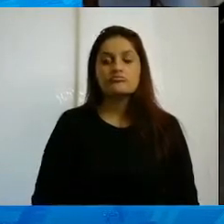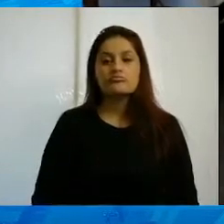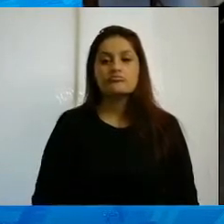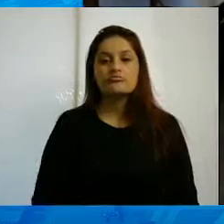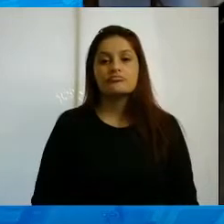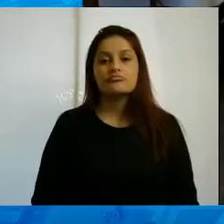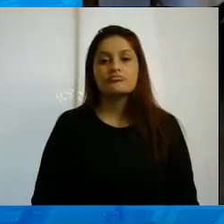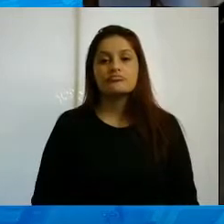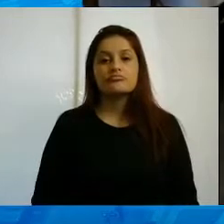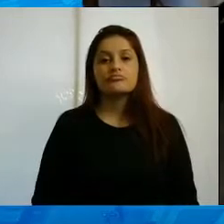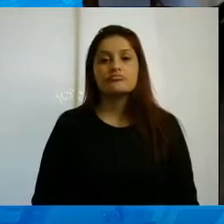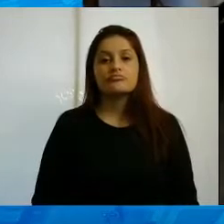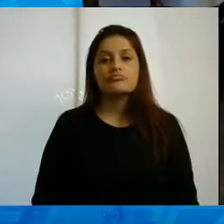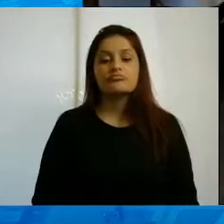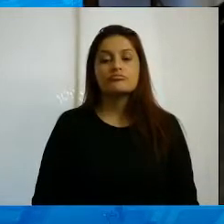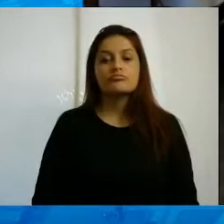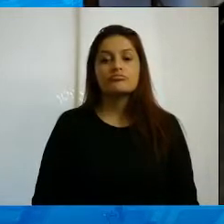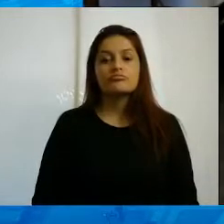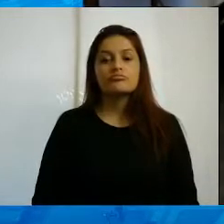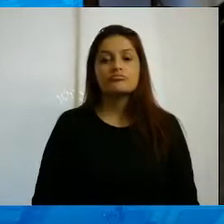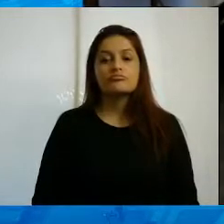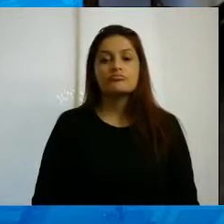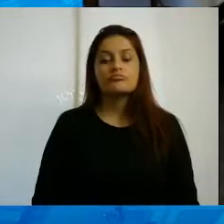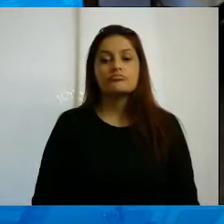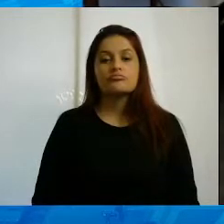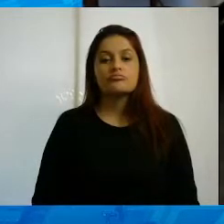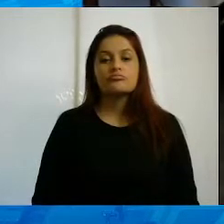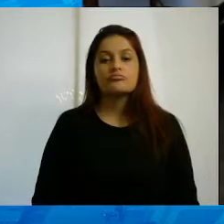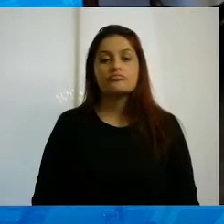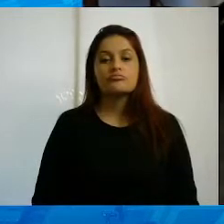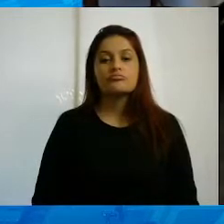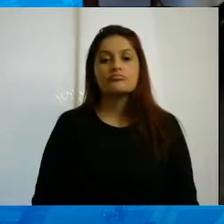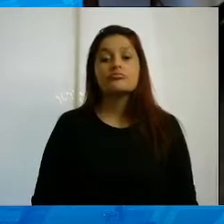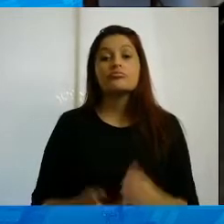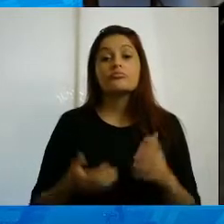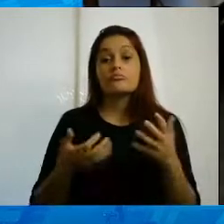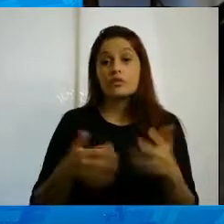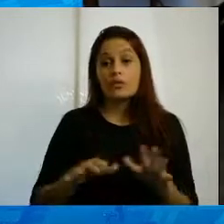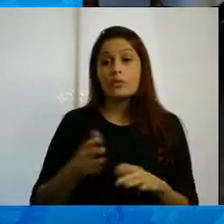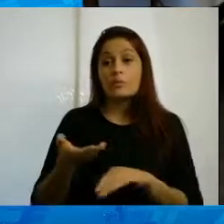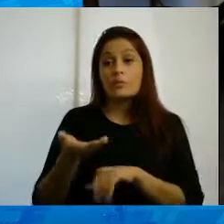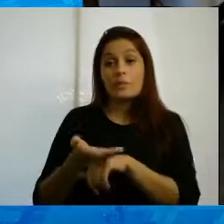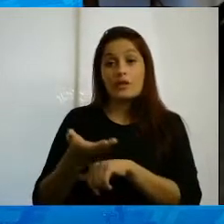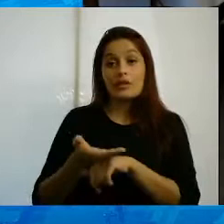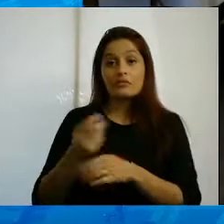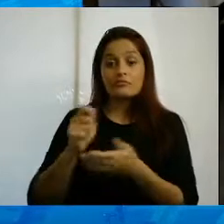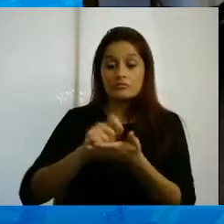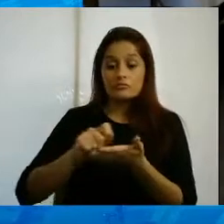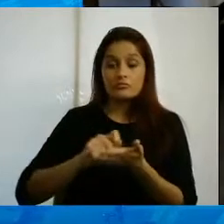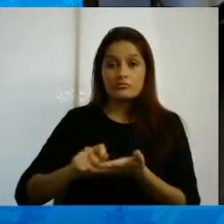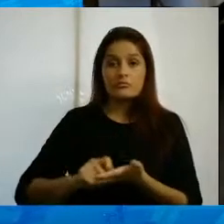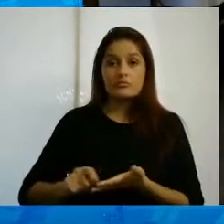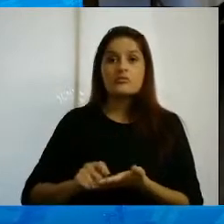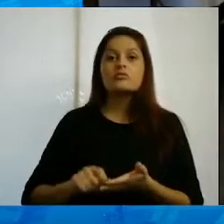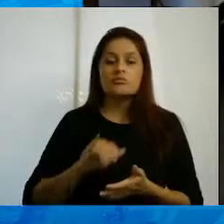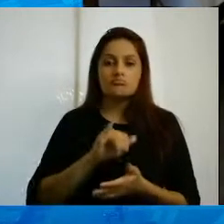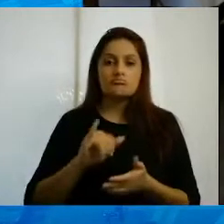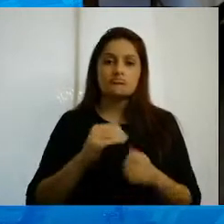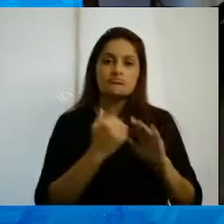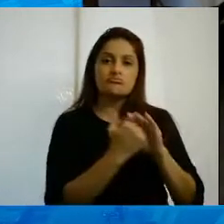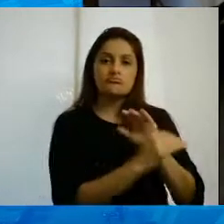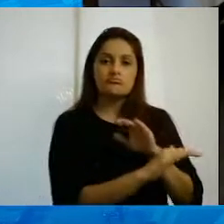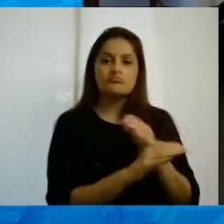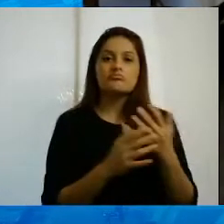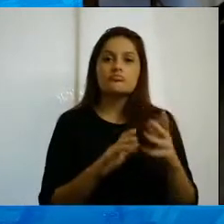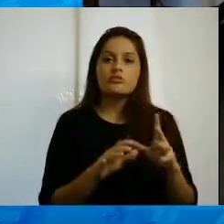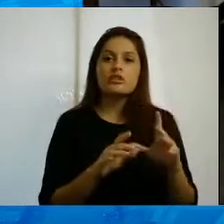Y en relación a lo que ha mencionado usted y los otros concejales, también hemos tomado nota de las solicitudes y será enviado también respectivamente